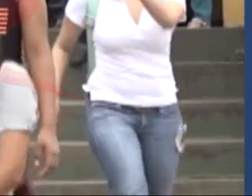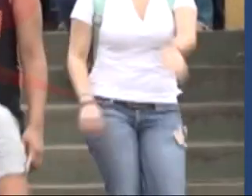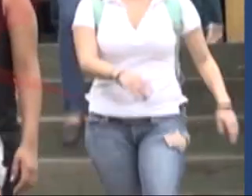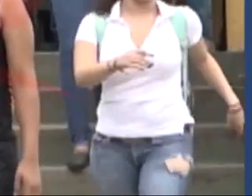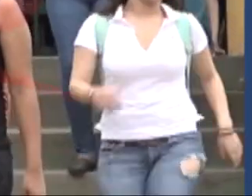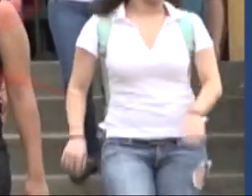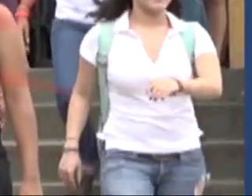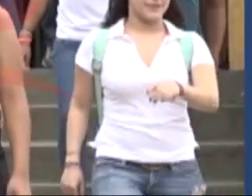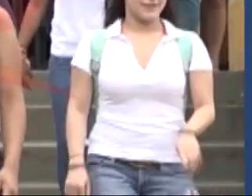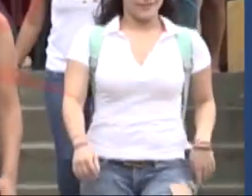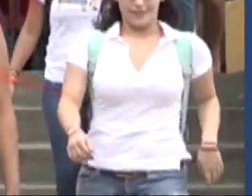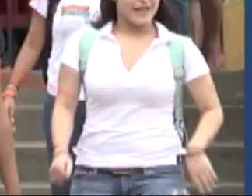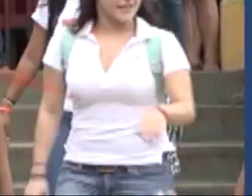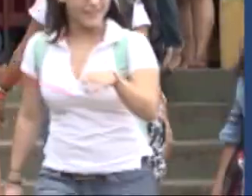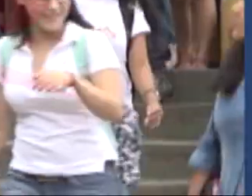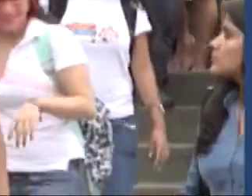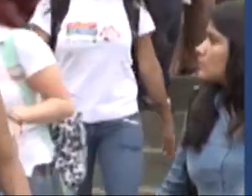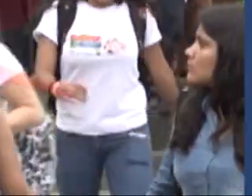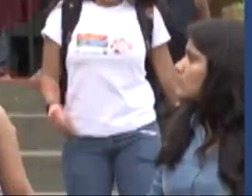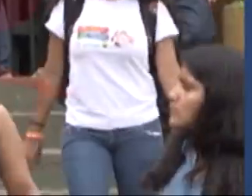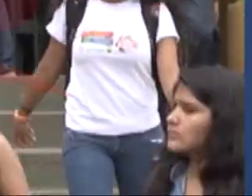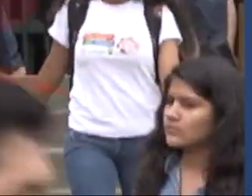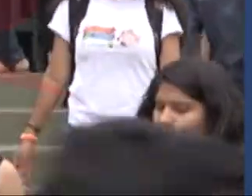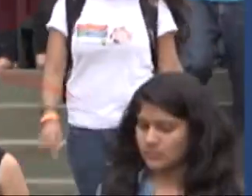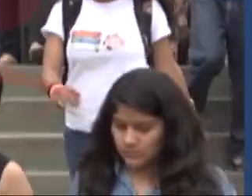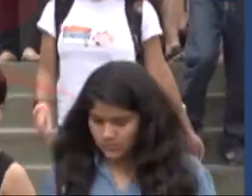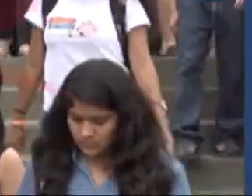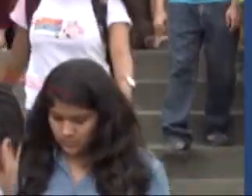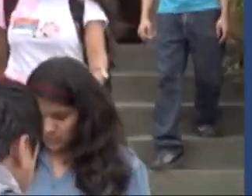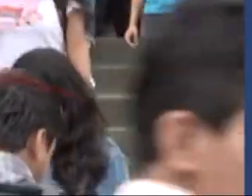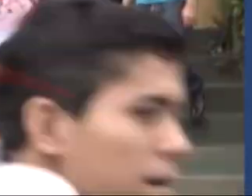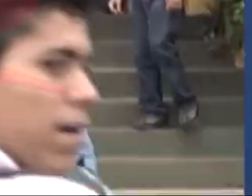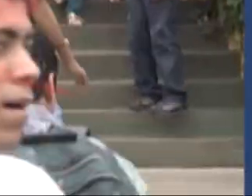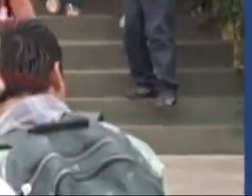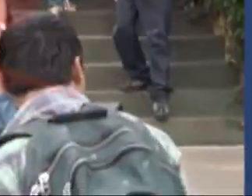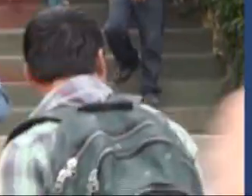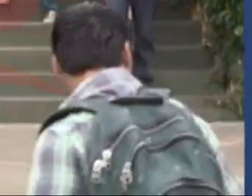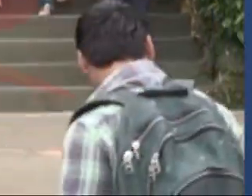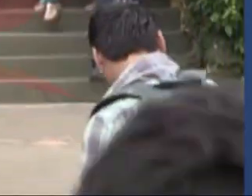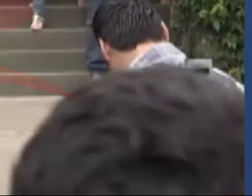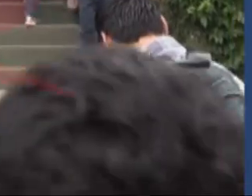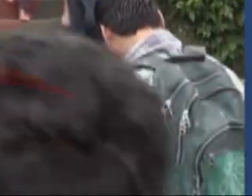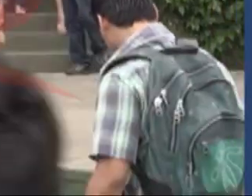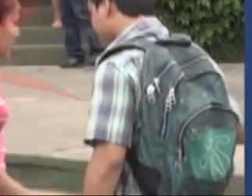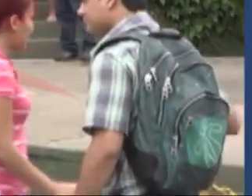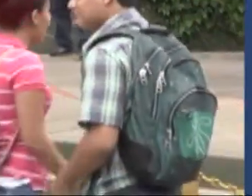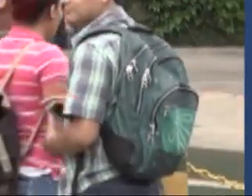en la realidad. Aunque la constitución política te diga que la constitución es un derecho,